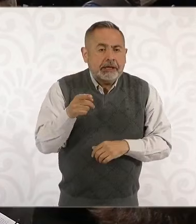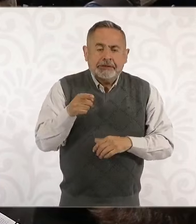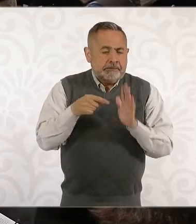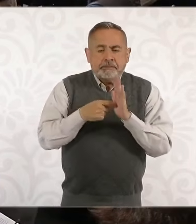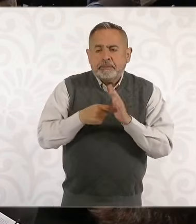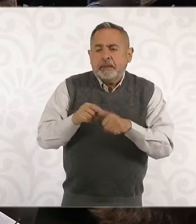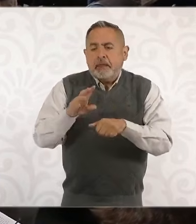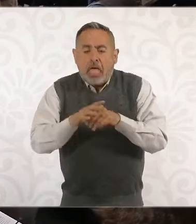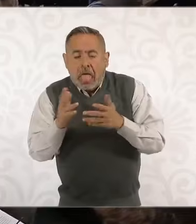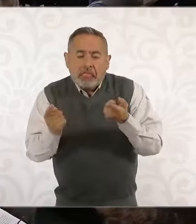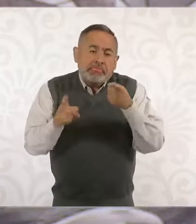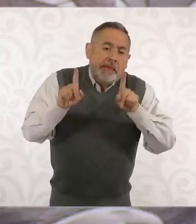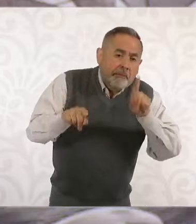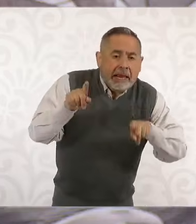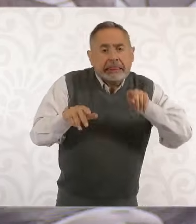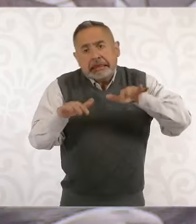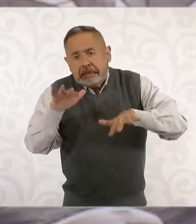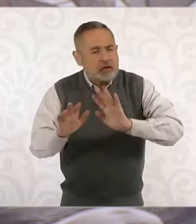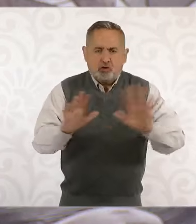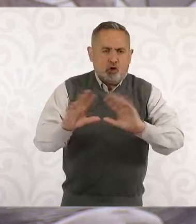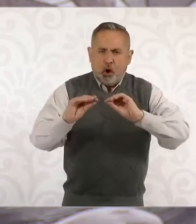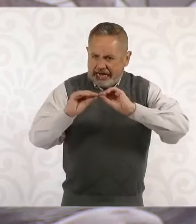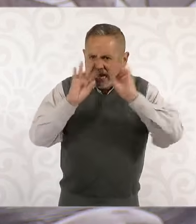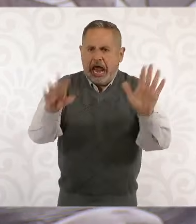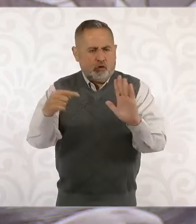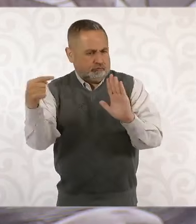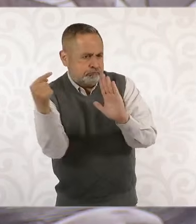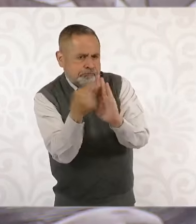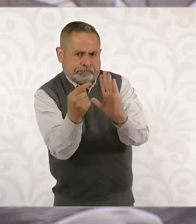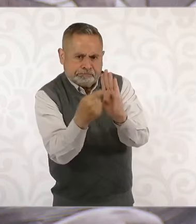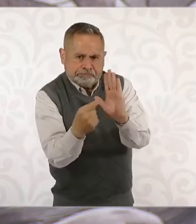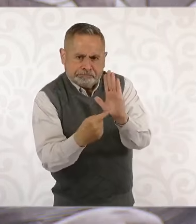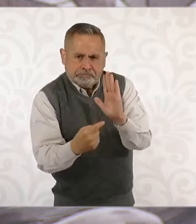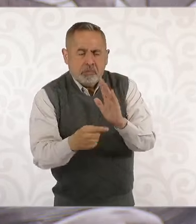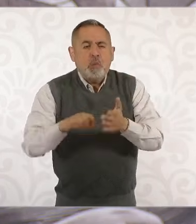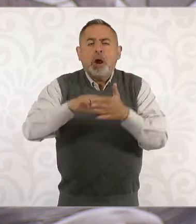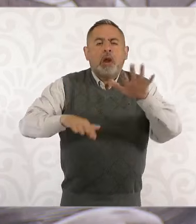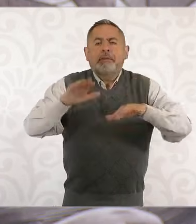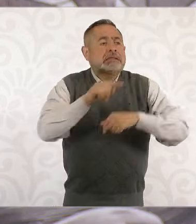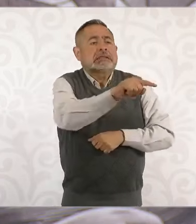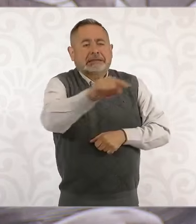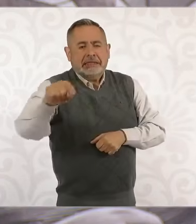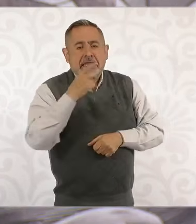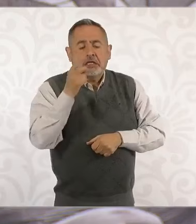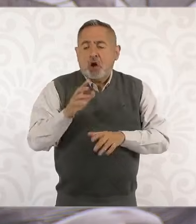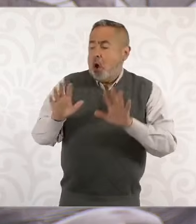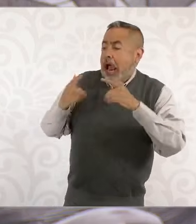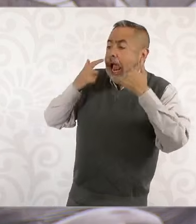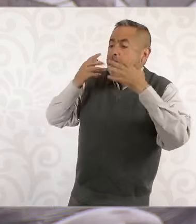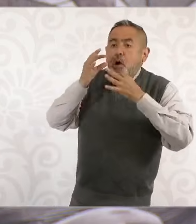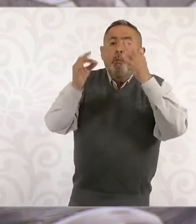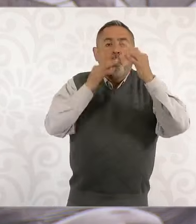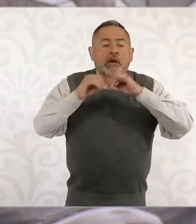permitir interpretaciones. Es decir, muchas veces lo que te dice cualquier boletera es, bueno, vamos a